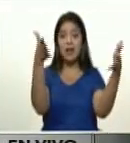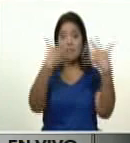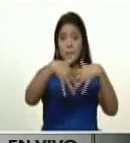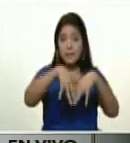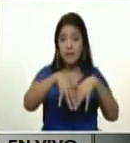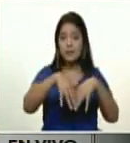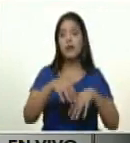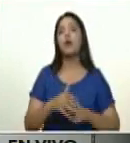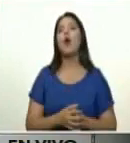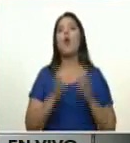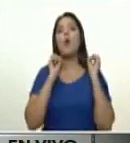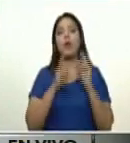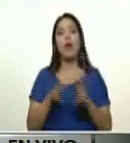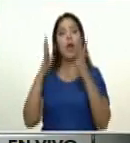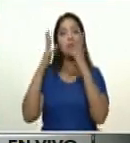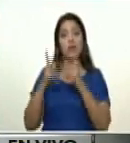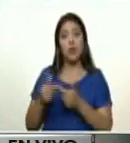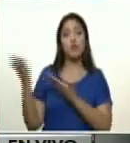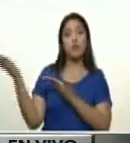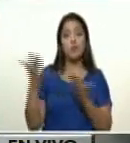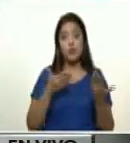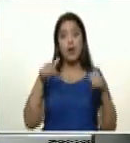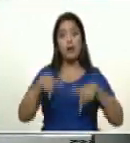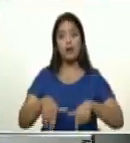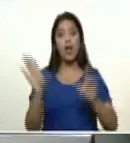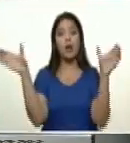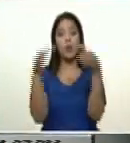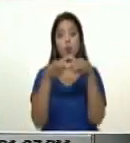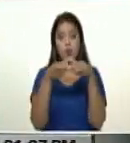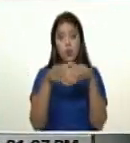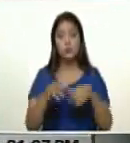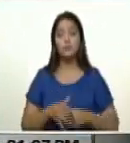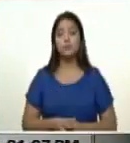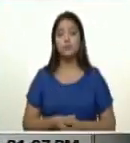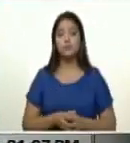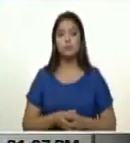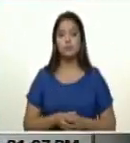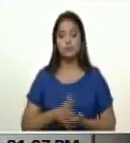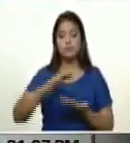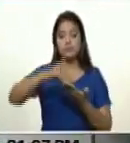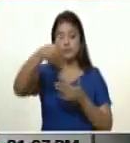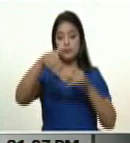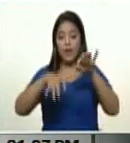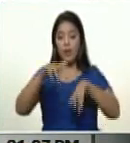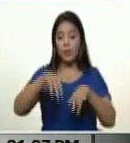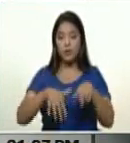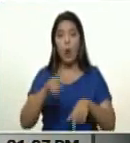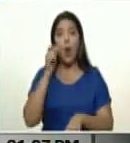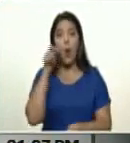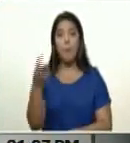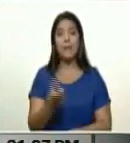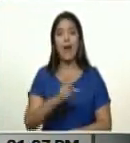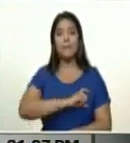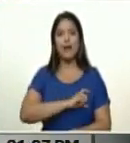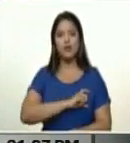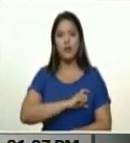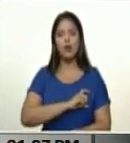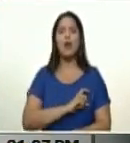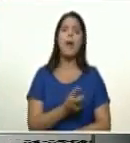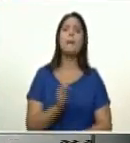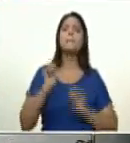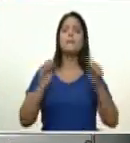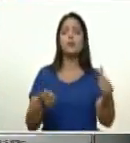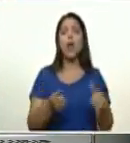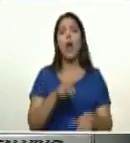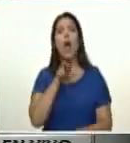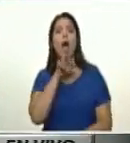la parte administrativa nos invitó para una reunión donde pusieron la computadora y el español empezó a hablar, donde esta empresa